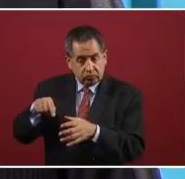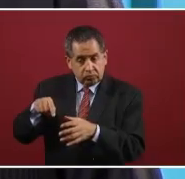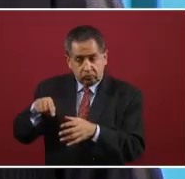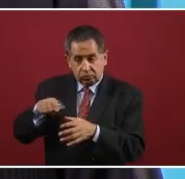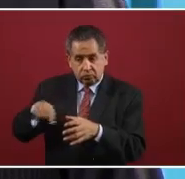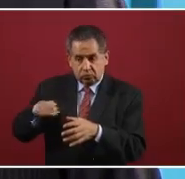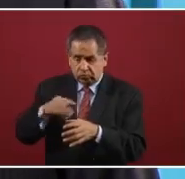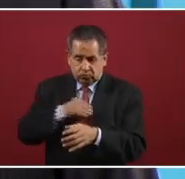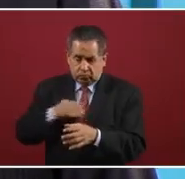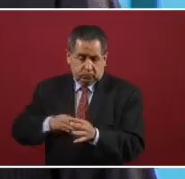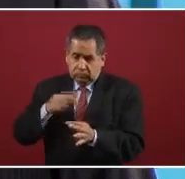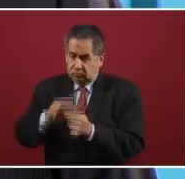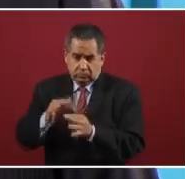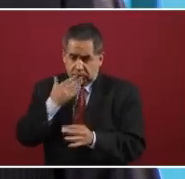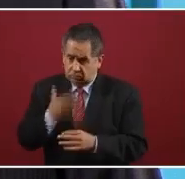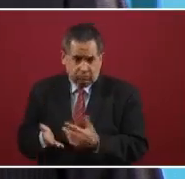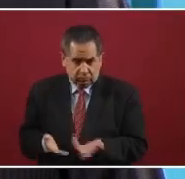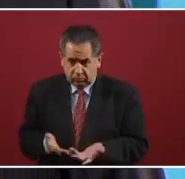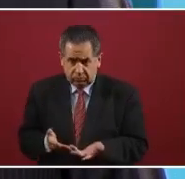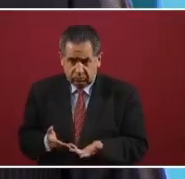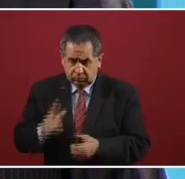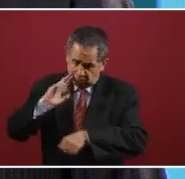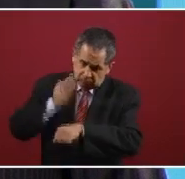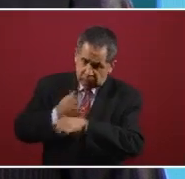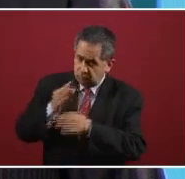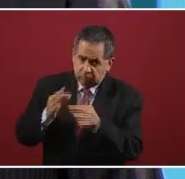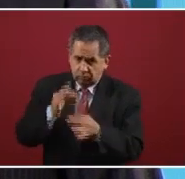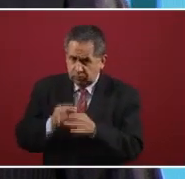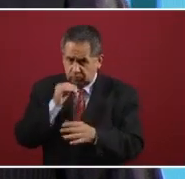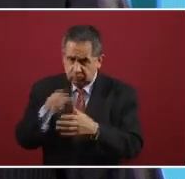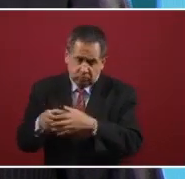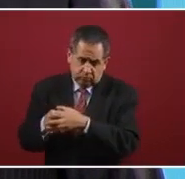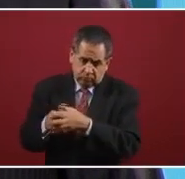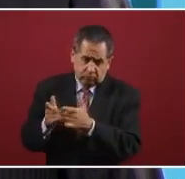no cumplió con su responsabilidad,